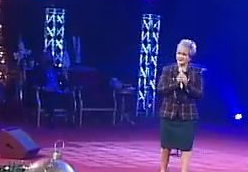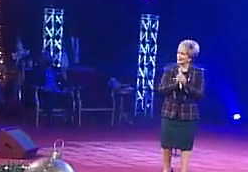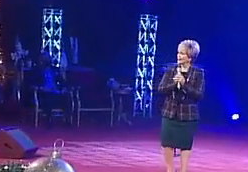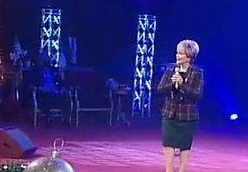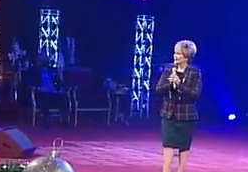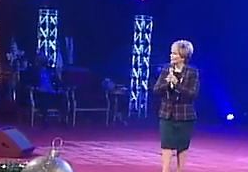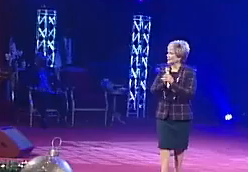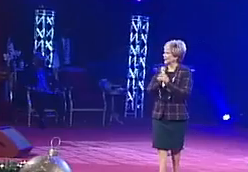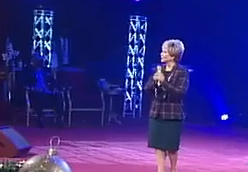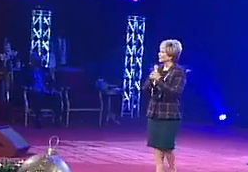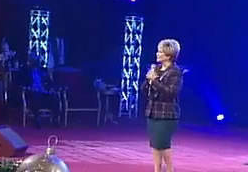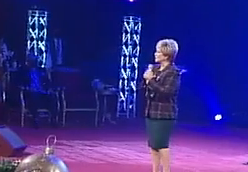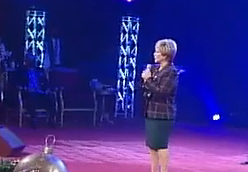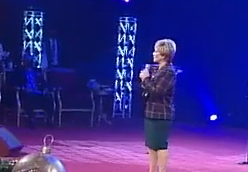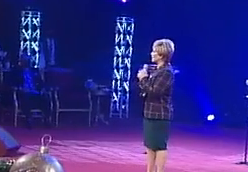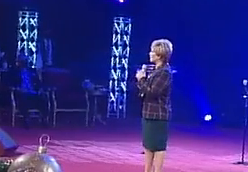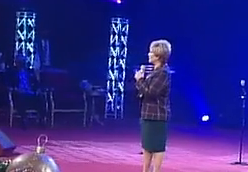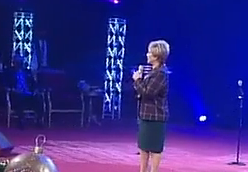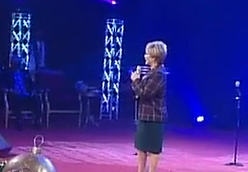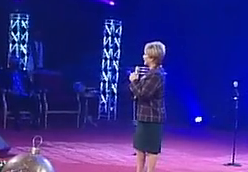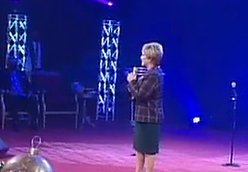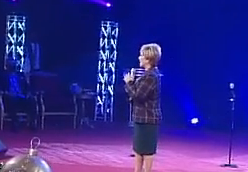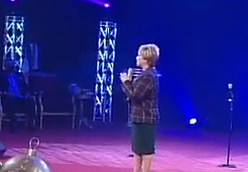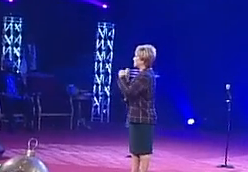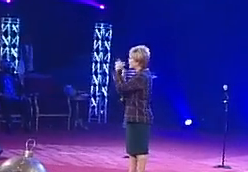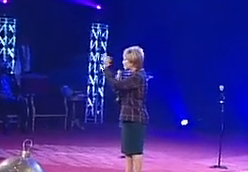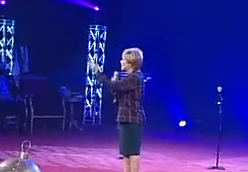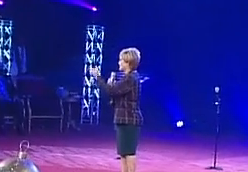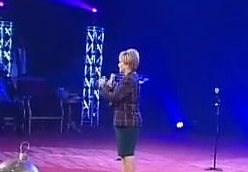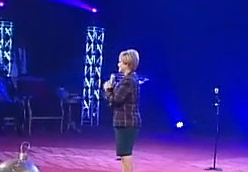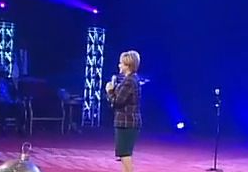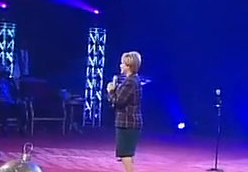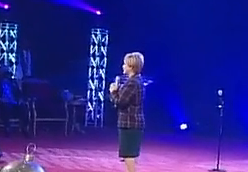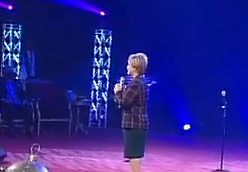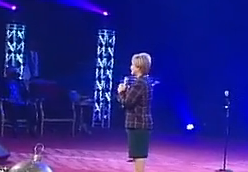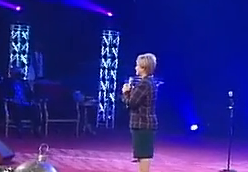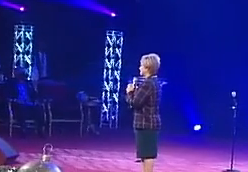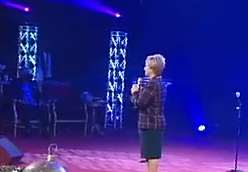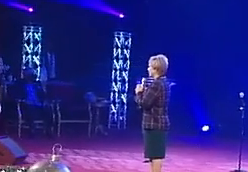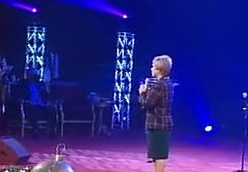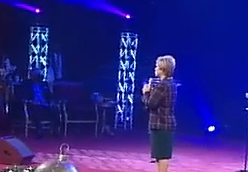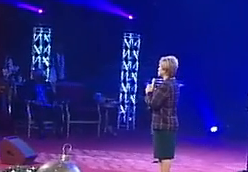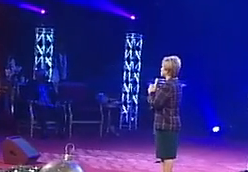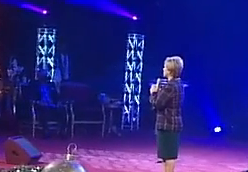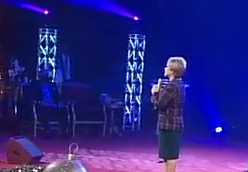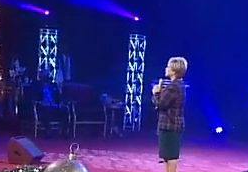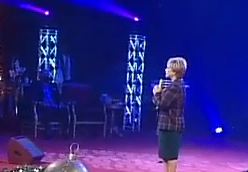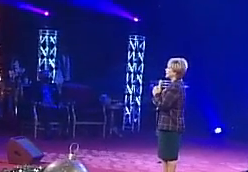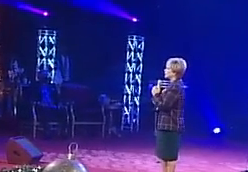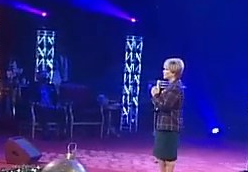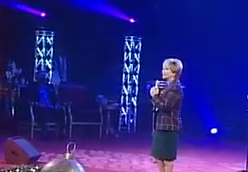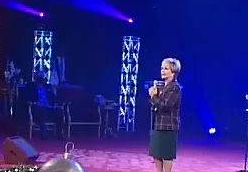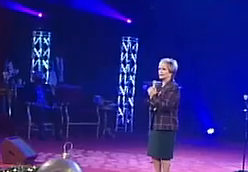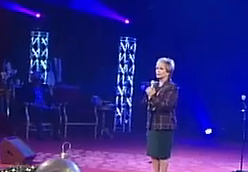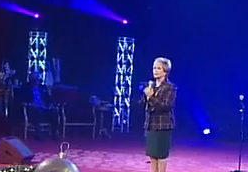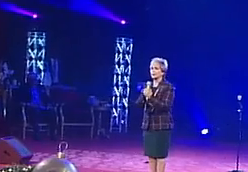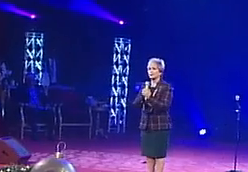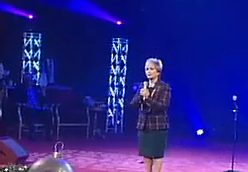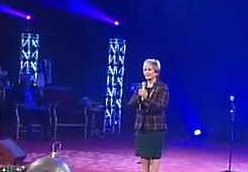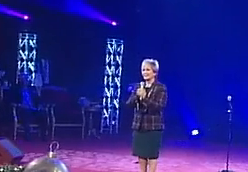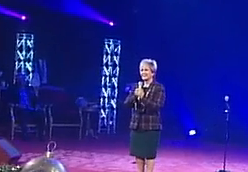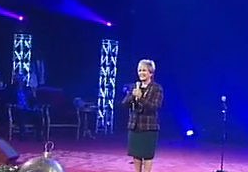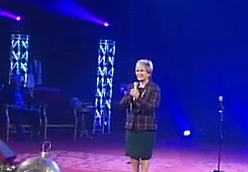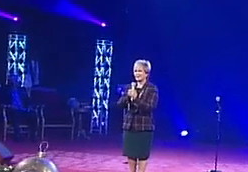miércoles. ¿Por qué año de visión? Porque fue menester mirar por encima de la adversidad, mirar a Jesús para sostenernos y mantenernos de